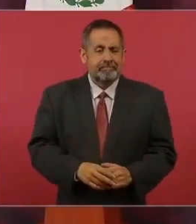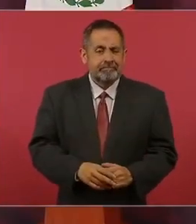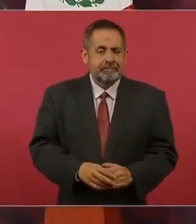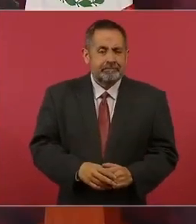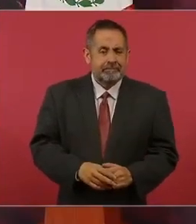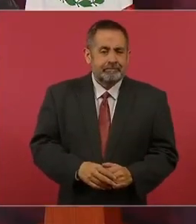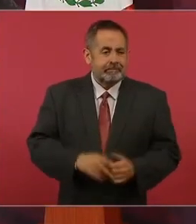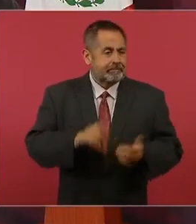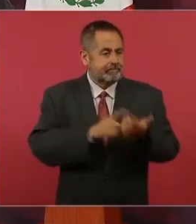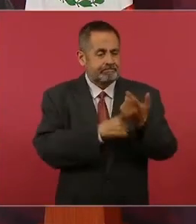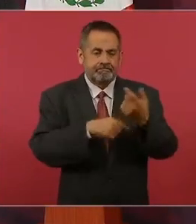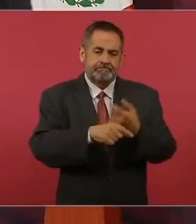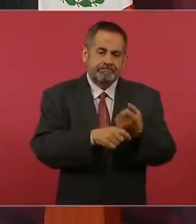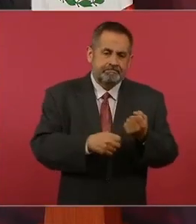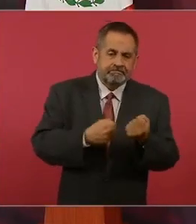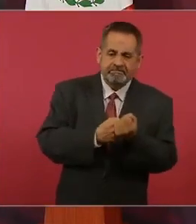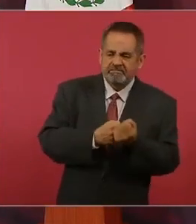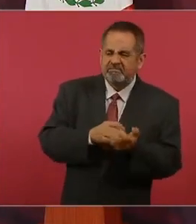que apuntalaron